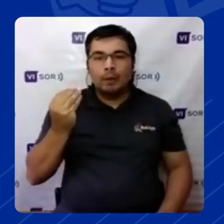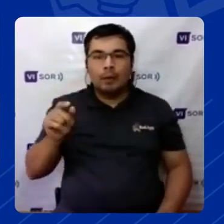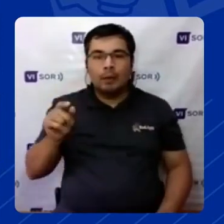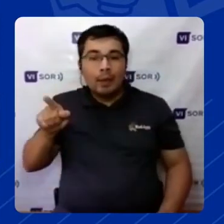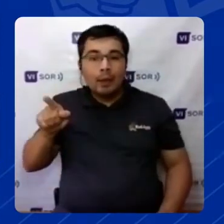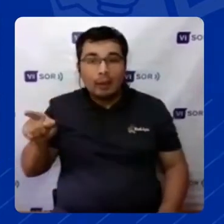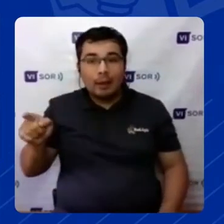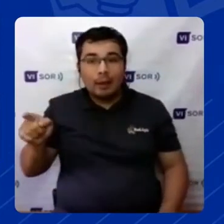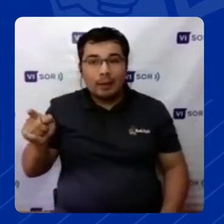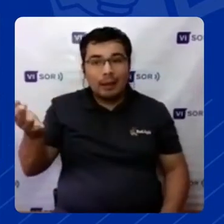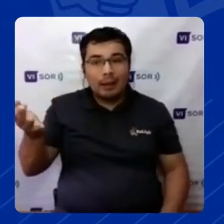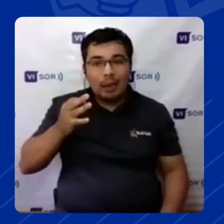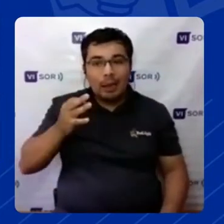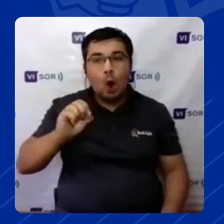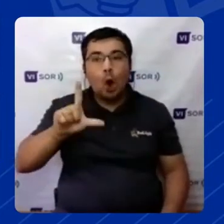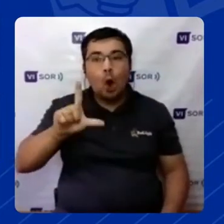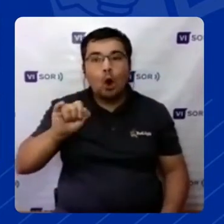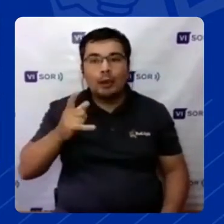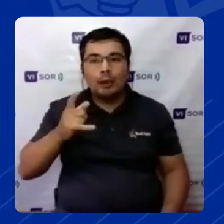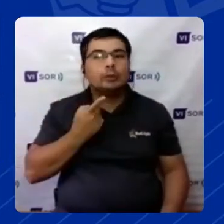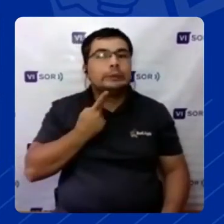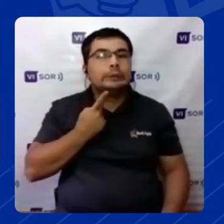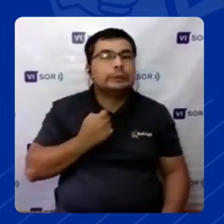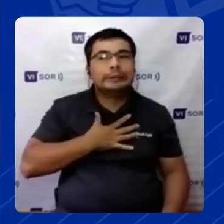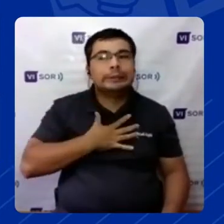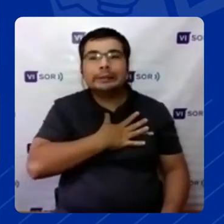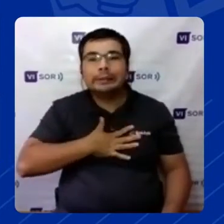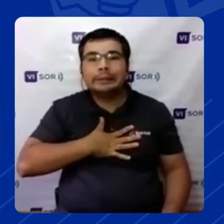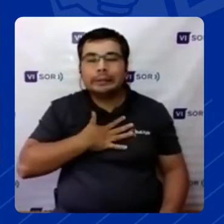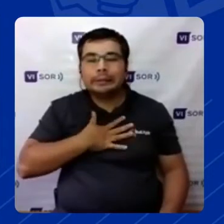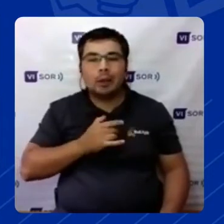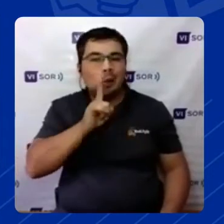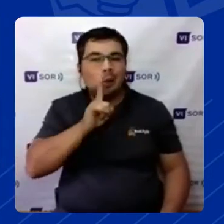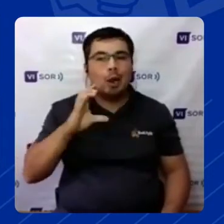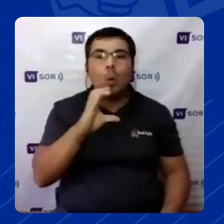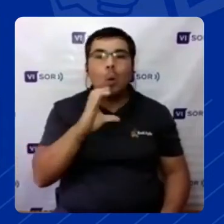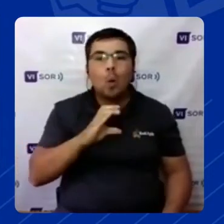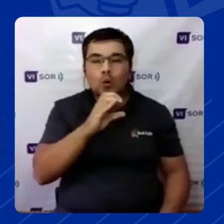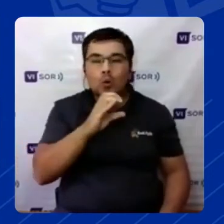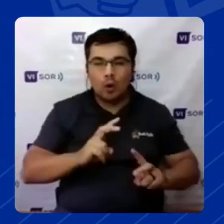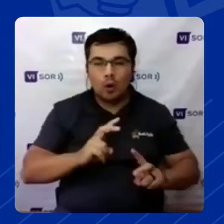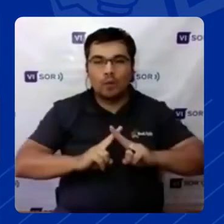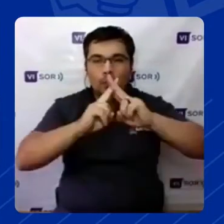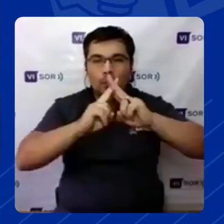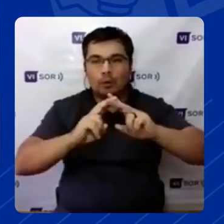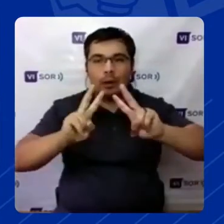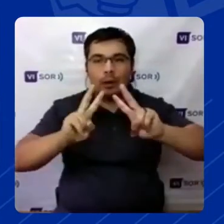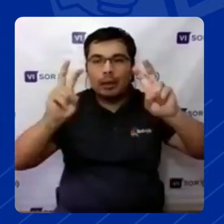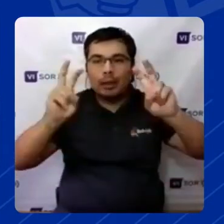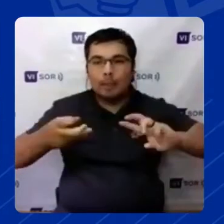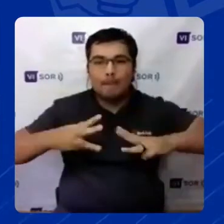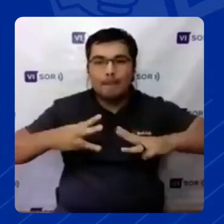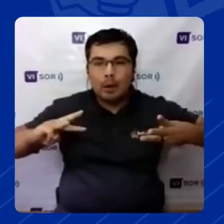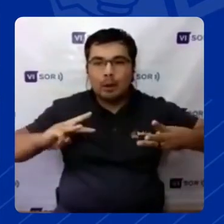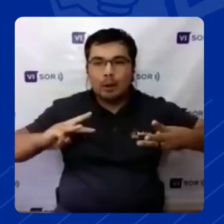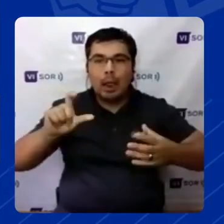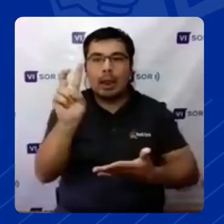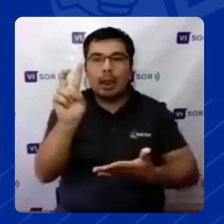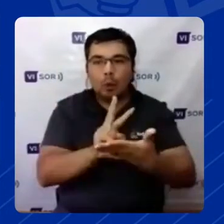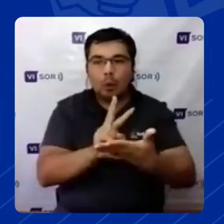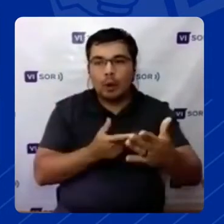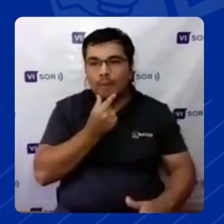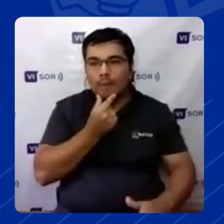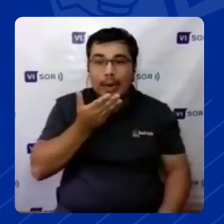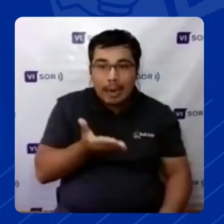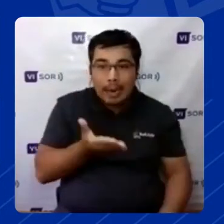del interés que hay en en tener cursos, formaciones en la metodología de lectura fácil. Este curso lo